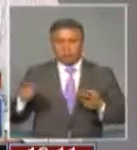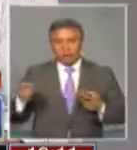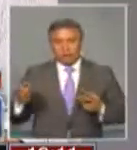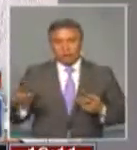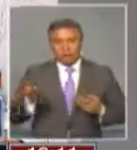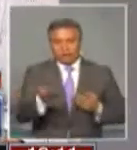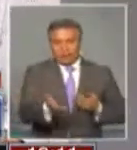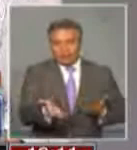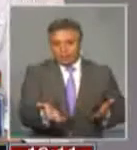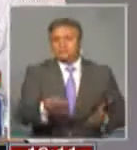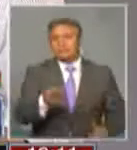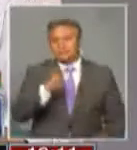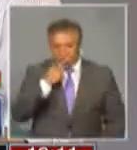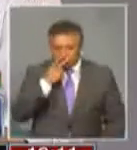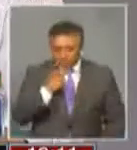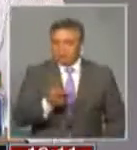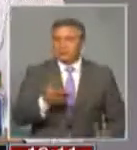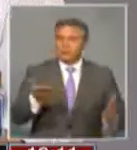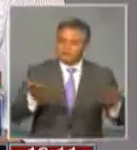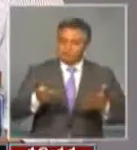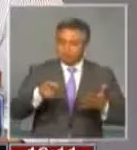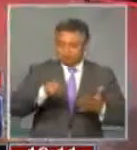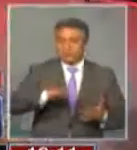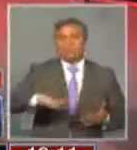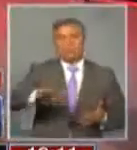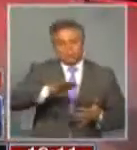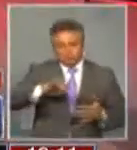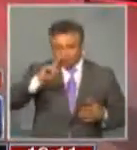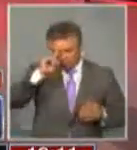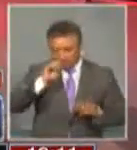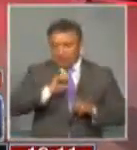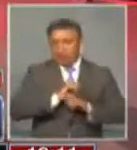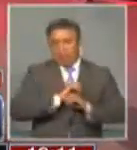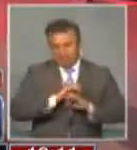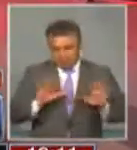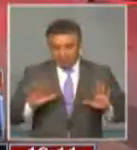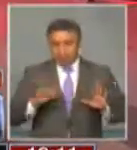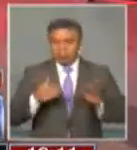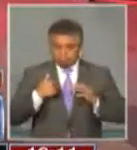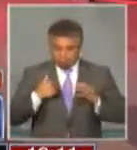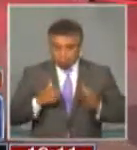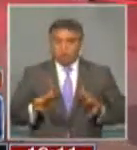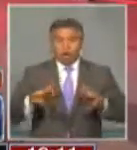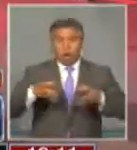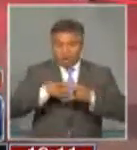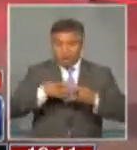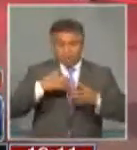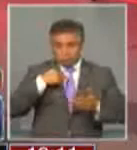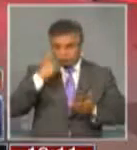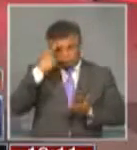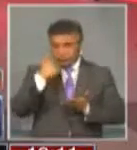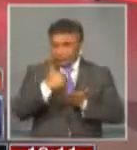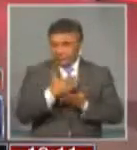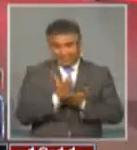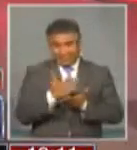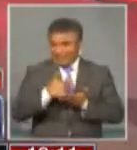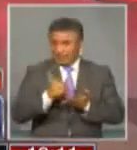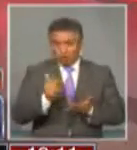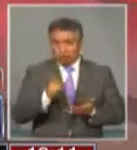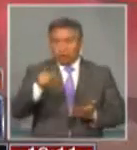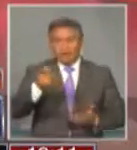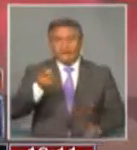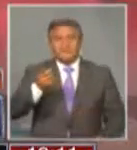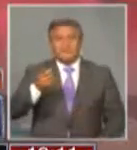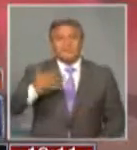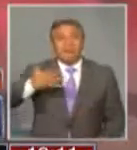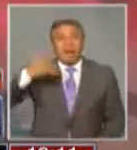y dilucidar qué pasó. Por aquí la situación es clara. Yo insisto, nuestro organismo es un organismo técnico y el valor más